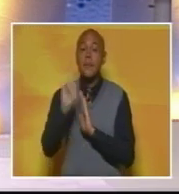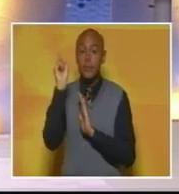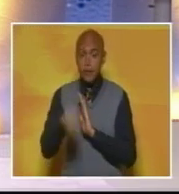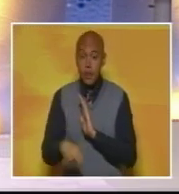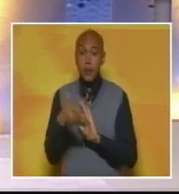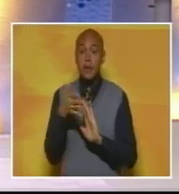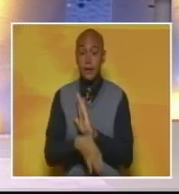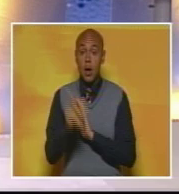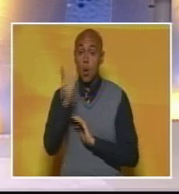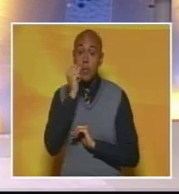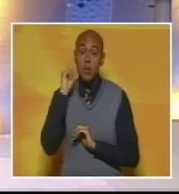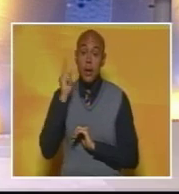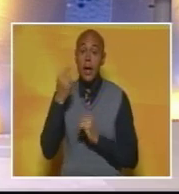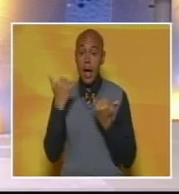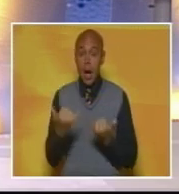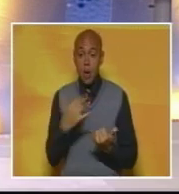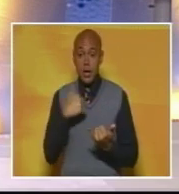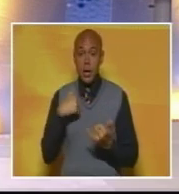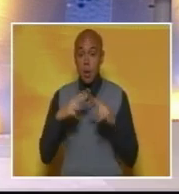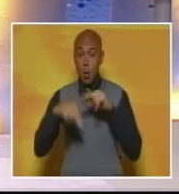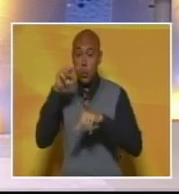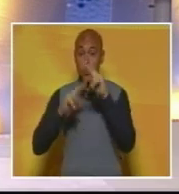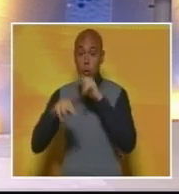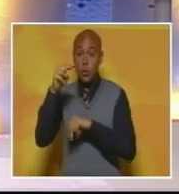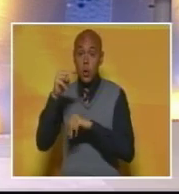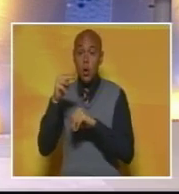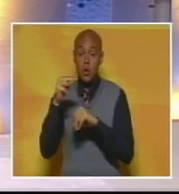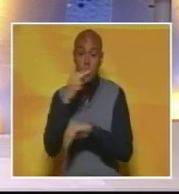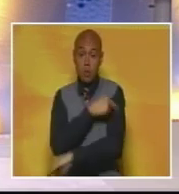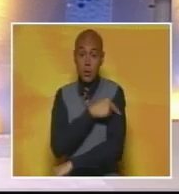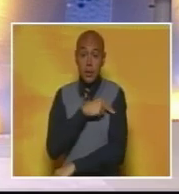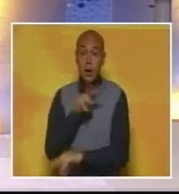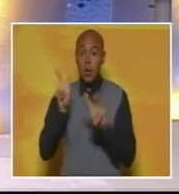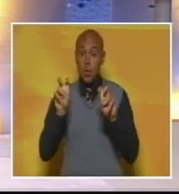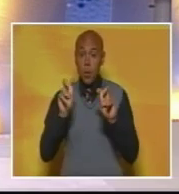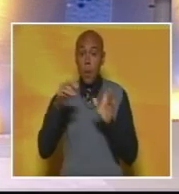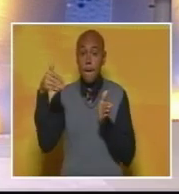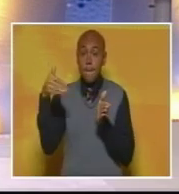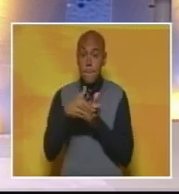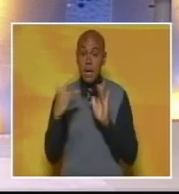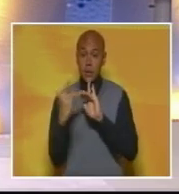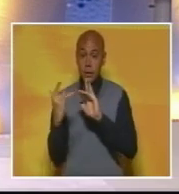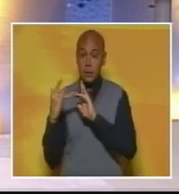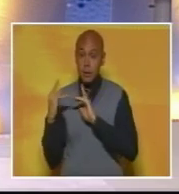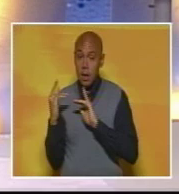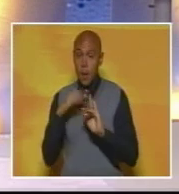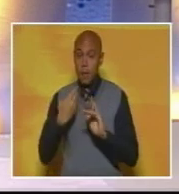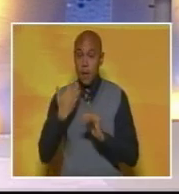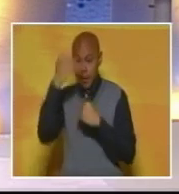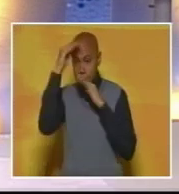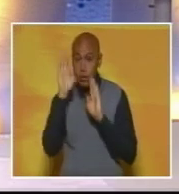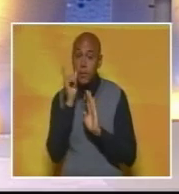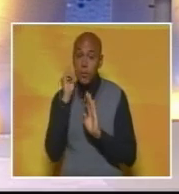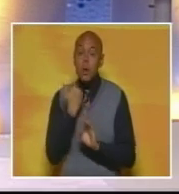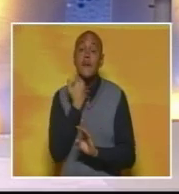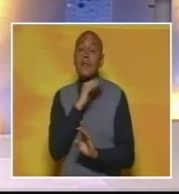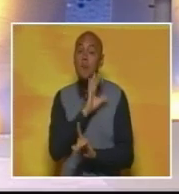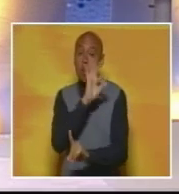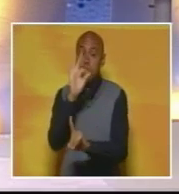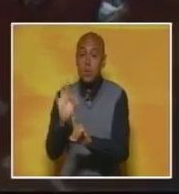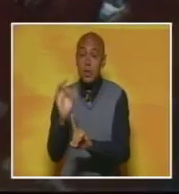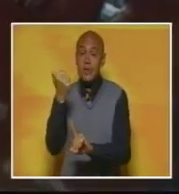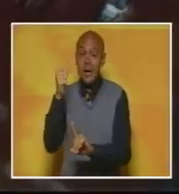las autoridades han decidido construir un hospital con 1.000 camas para tratar a los infectados, que se prevé esté operativo en tan solo 10